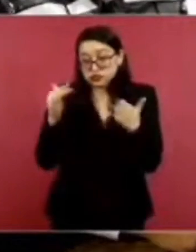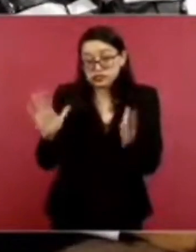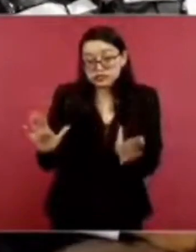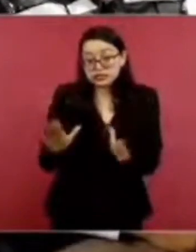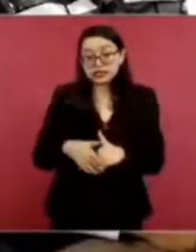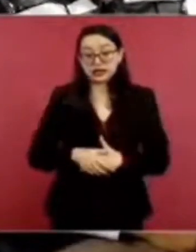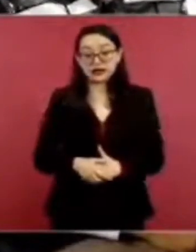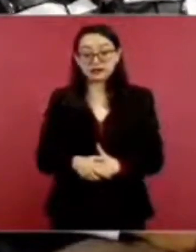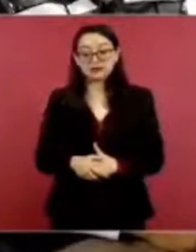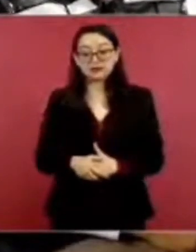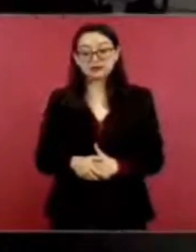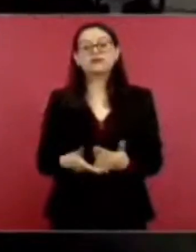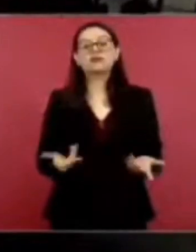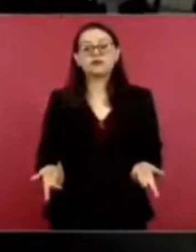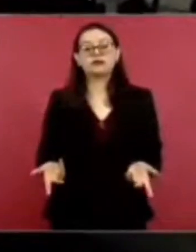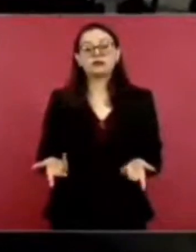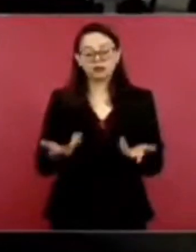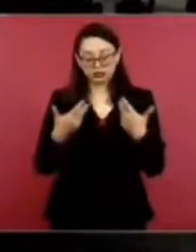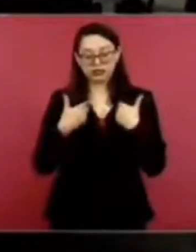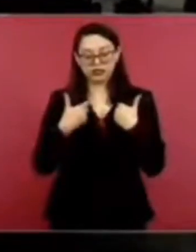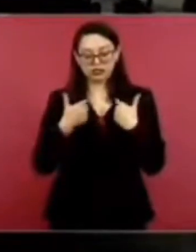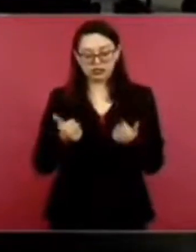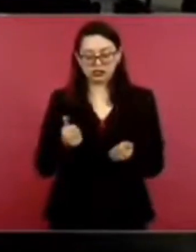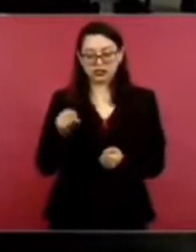Sabemos que es un poder distinto